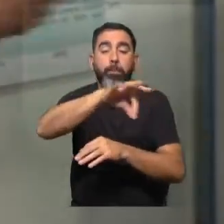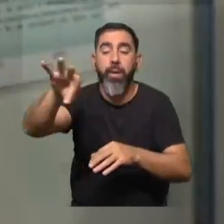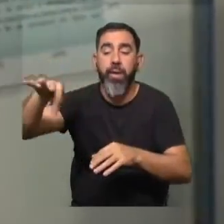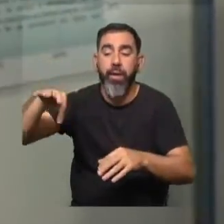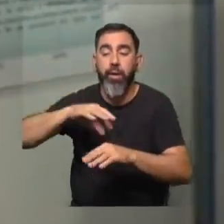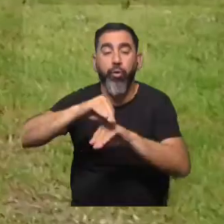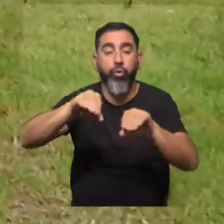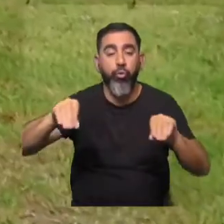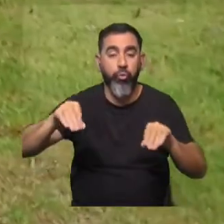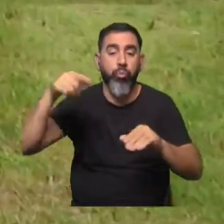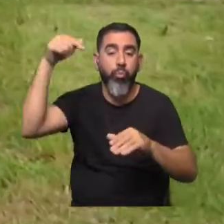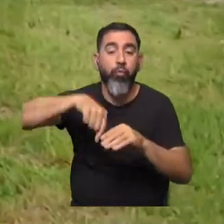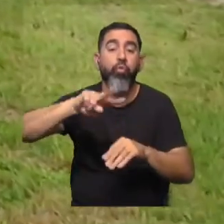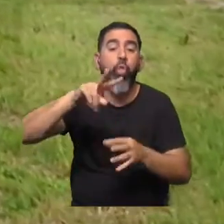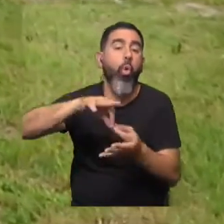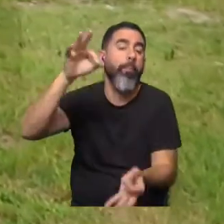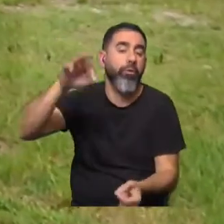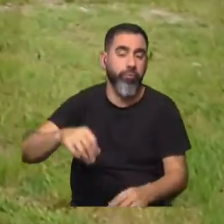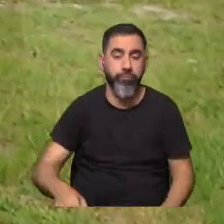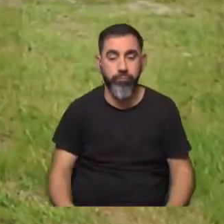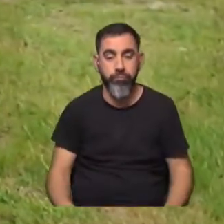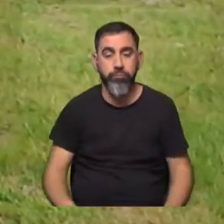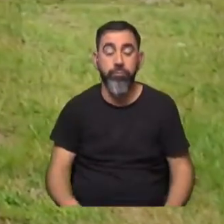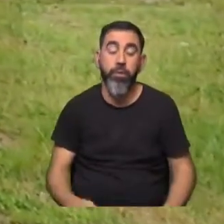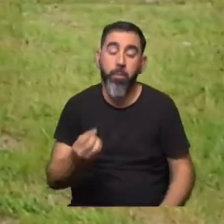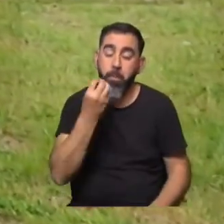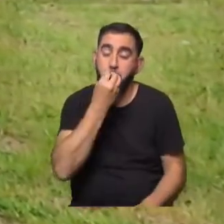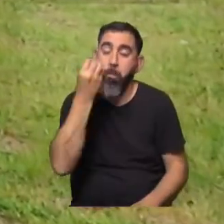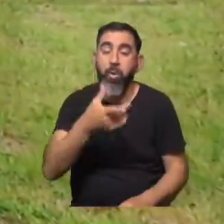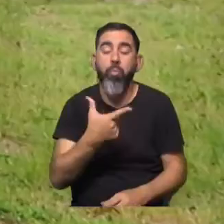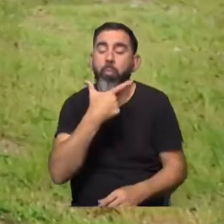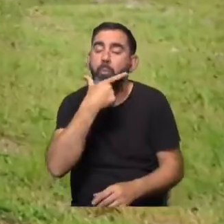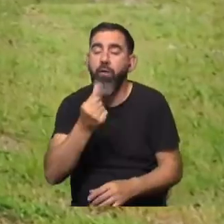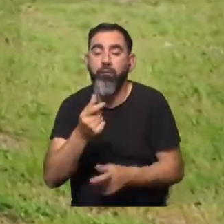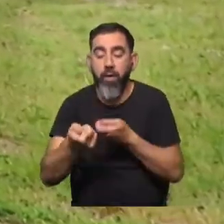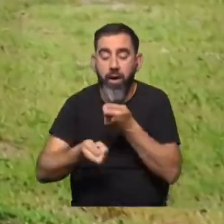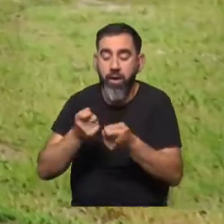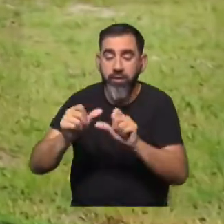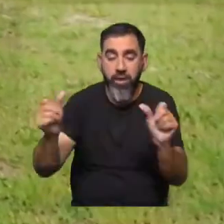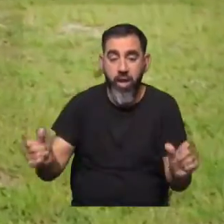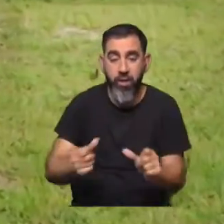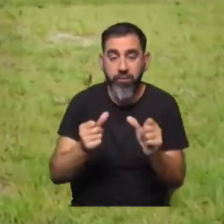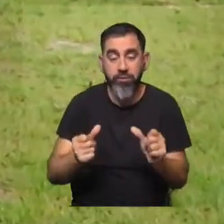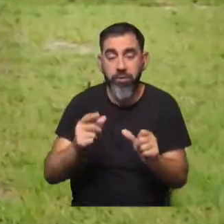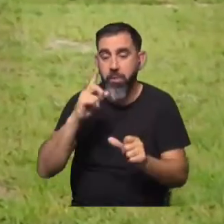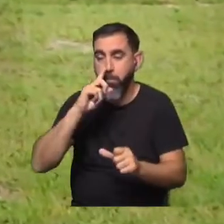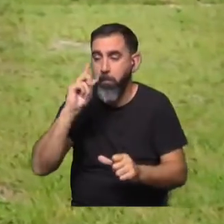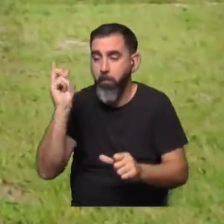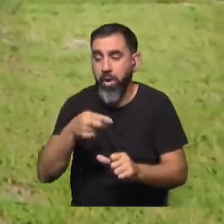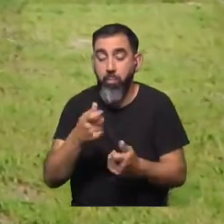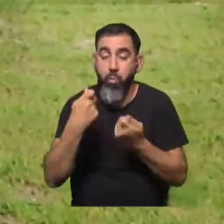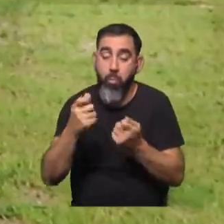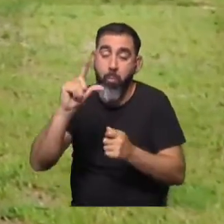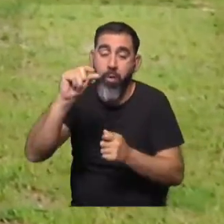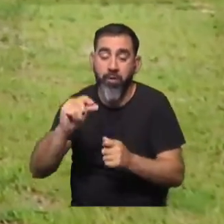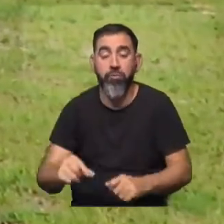terreno a una profundidad de 2 metros. Entonces eso nos beneficia por la facilidad del montaje y la rapidez y los costos.